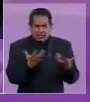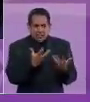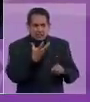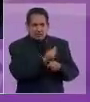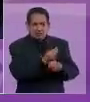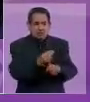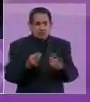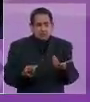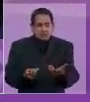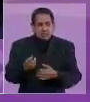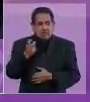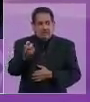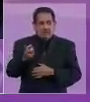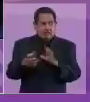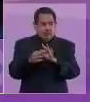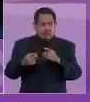fomentar